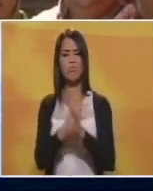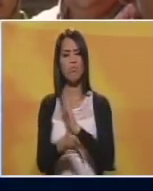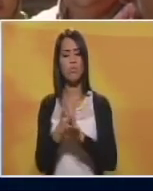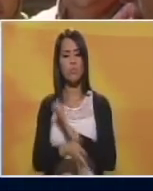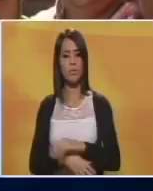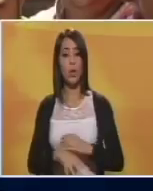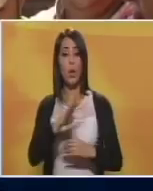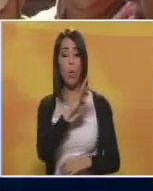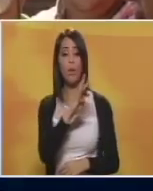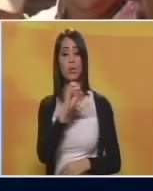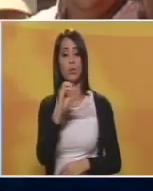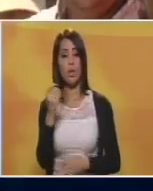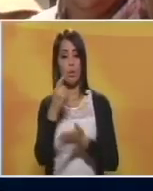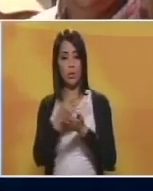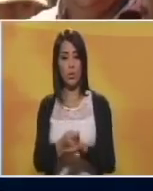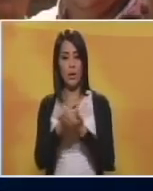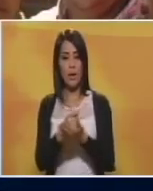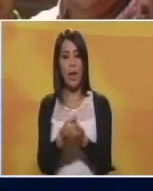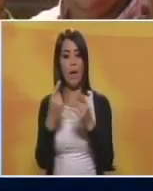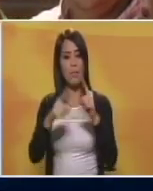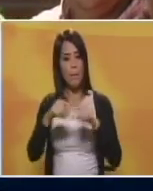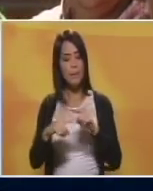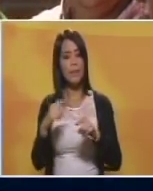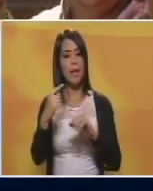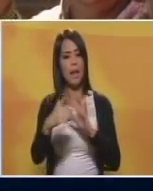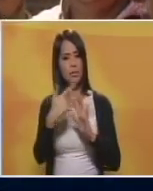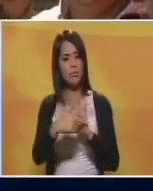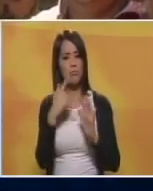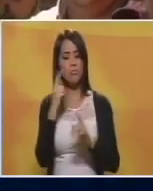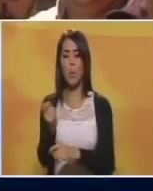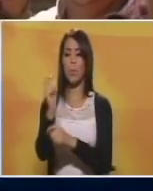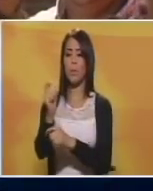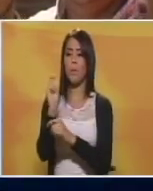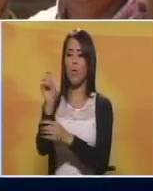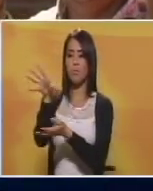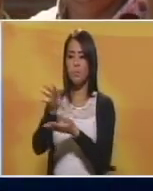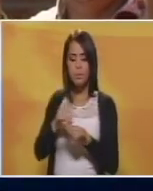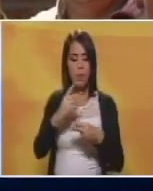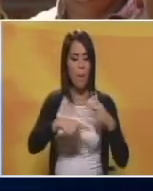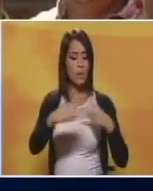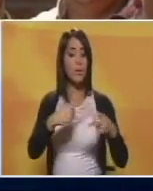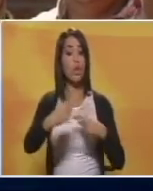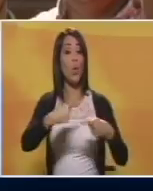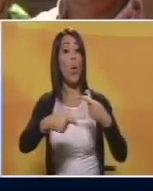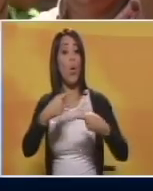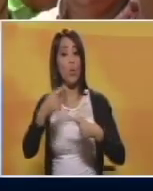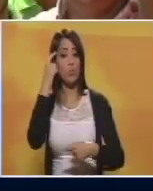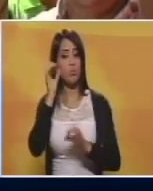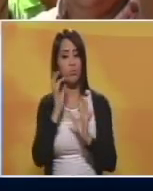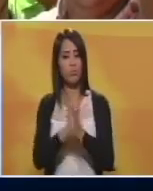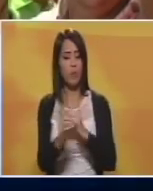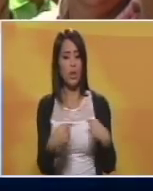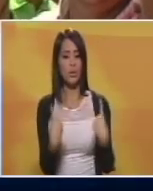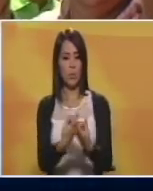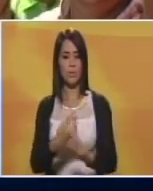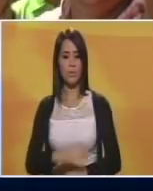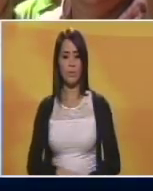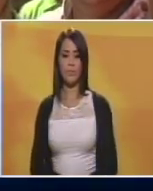que 400 toneladas del material que sea extraído por los pequeños mineros van a ser procesados diariamente acá en esta